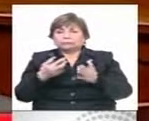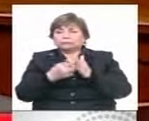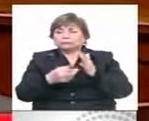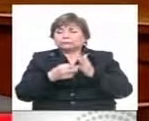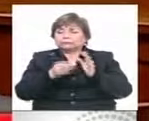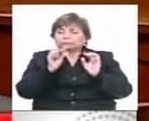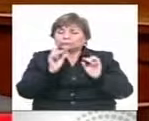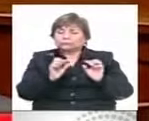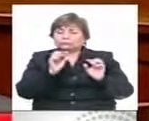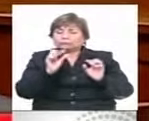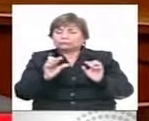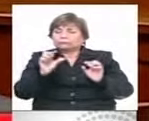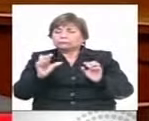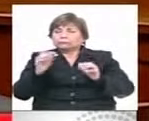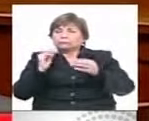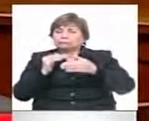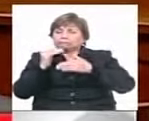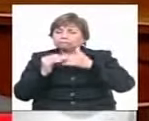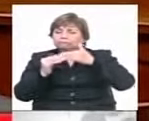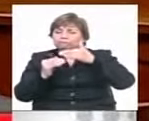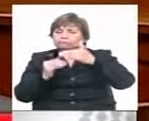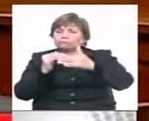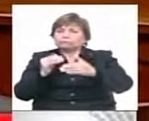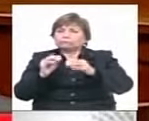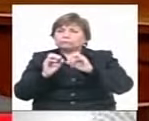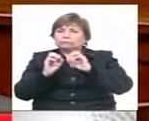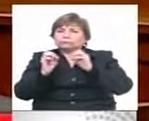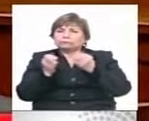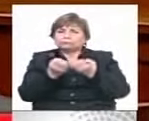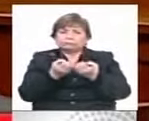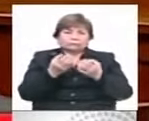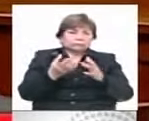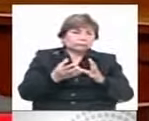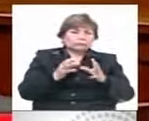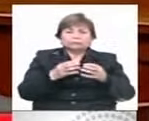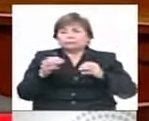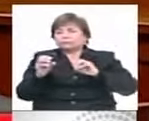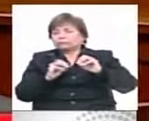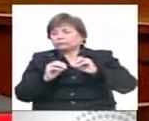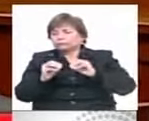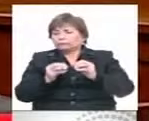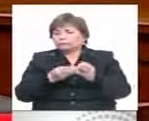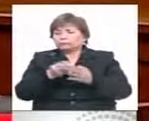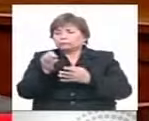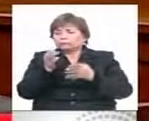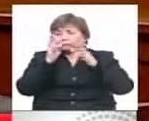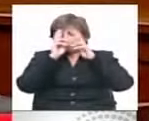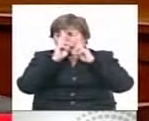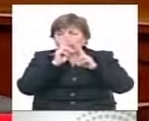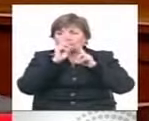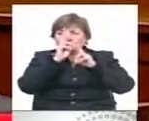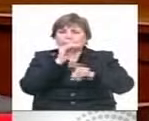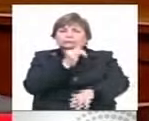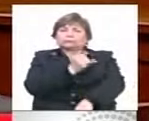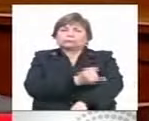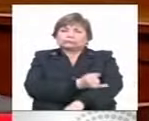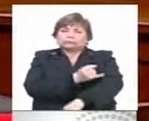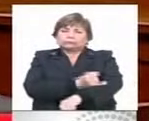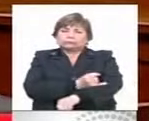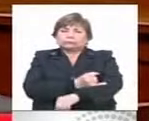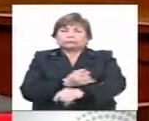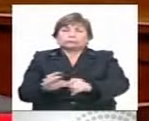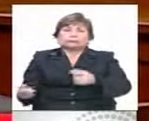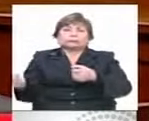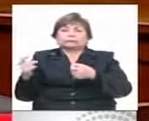y coordinada con subsectores del actual sistema, respetando las instituciones, e